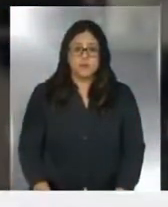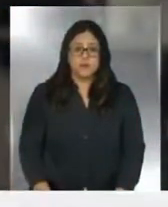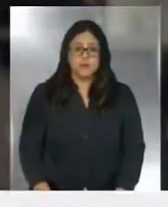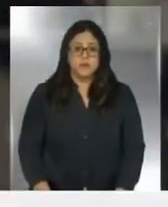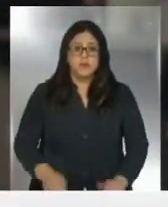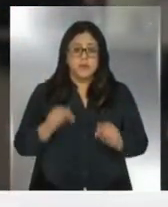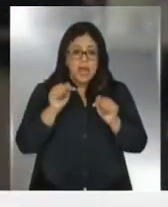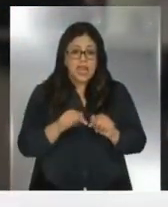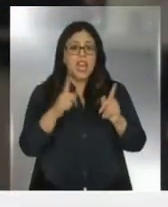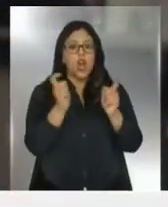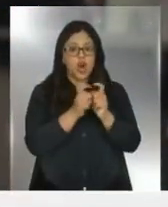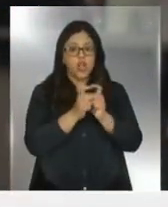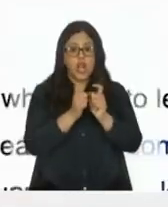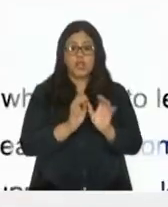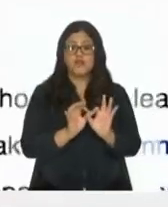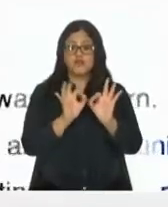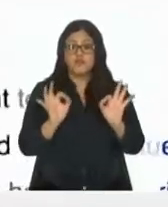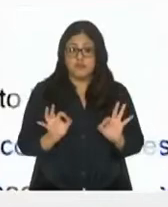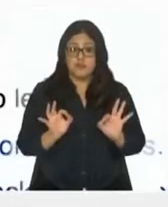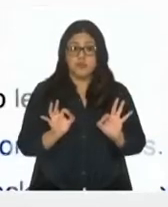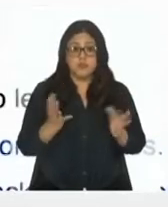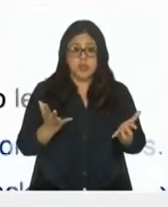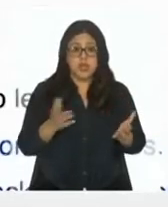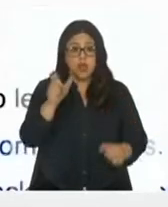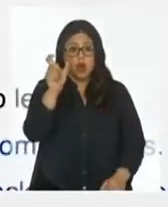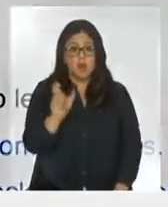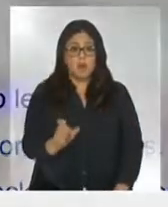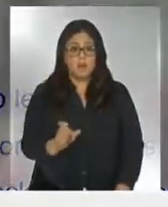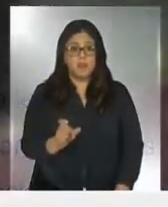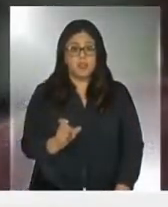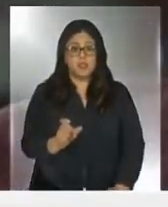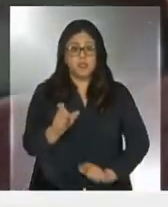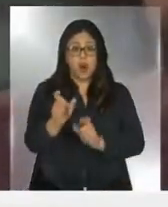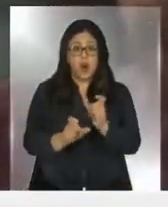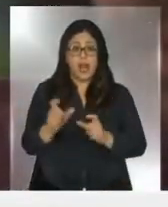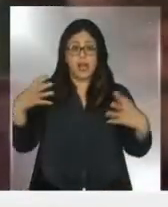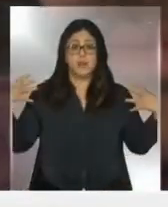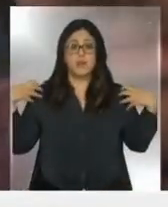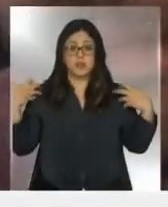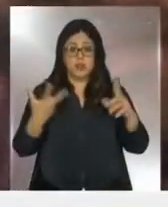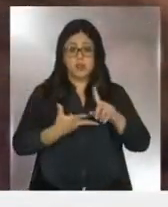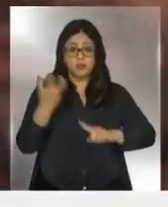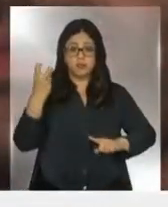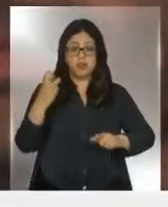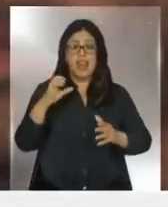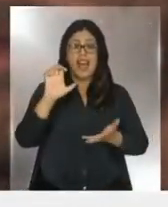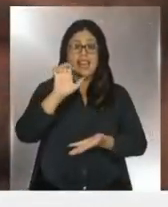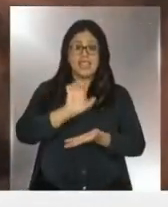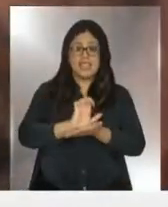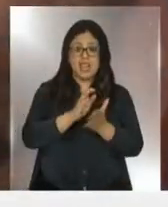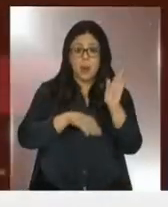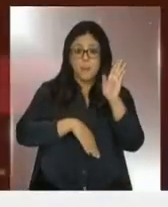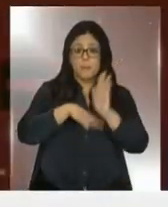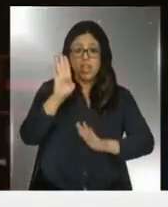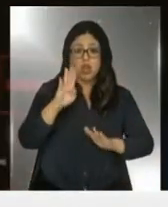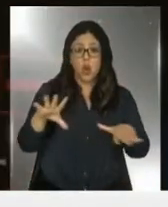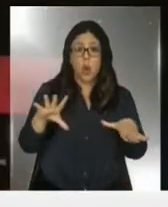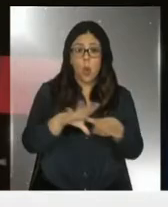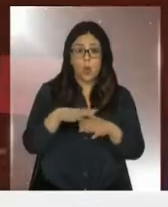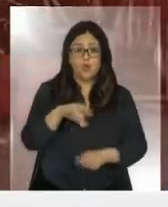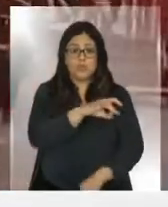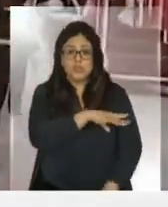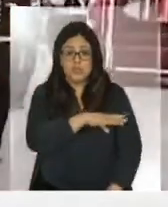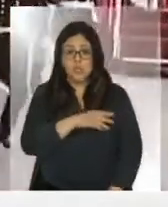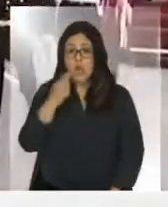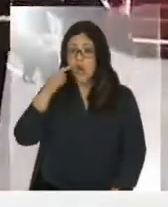Logramos un contacto exclusivo con las hackers que están detrás del ataque al Estado Mayor Conjunto de Chile,